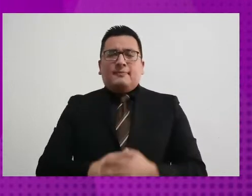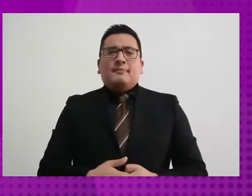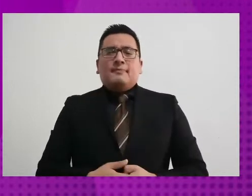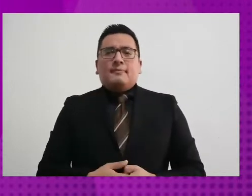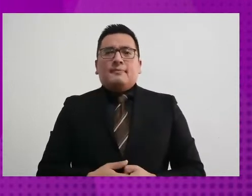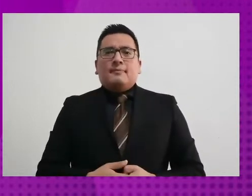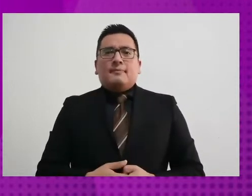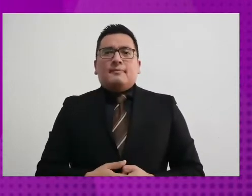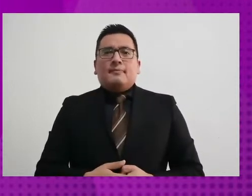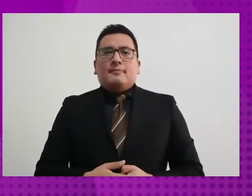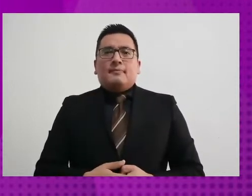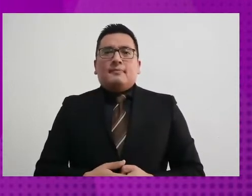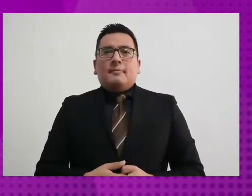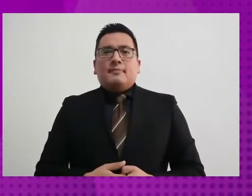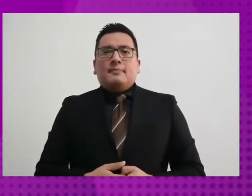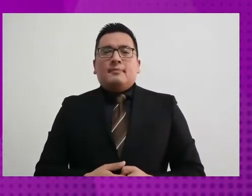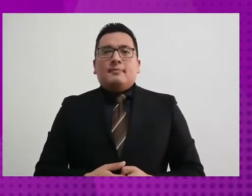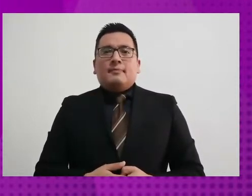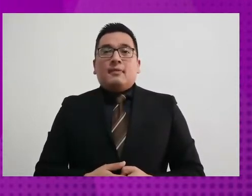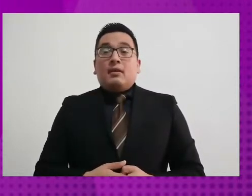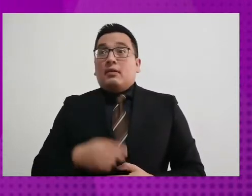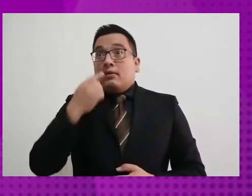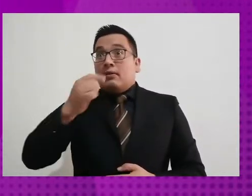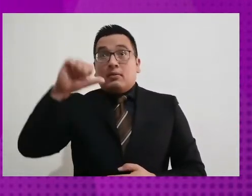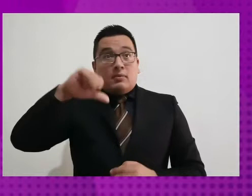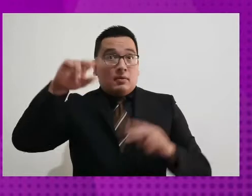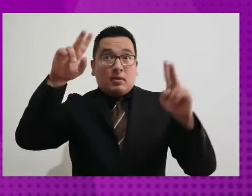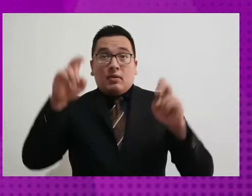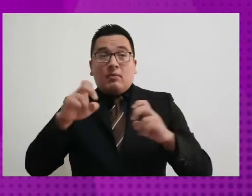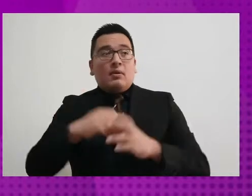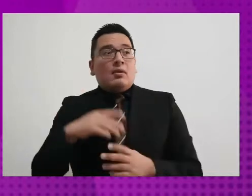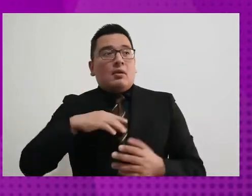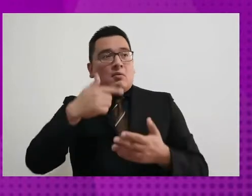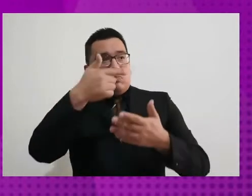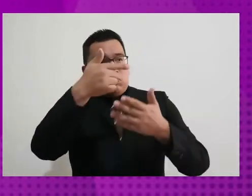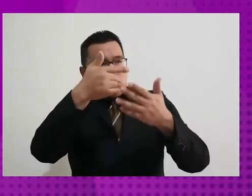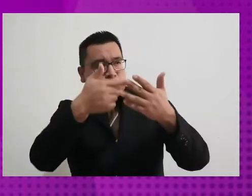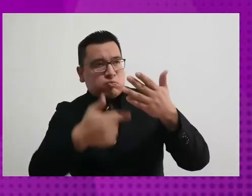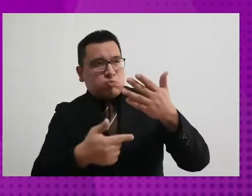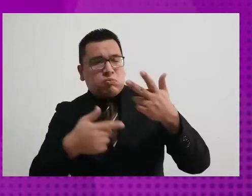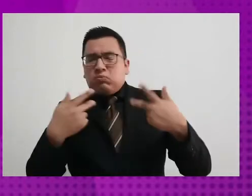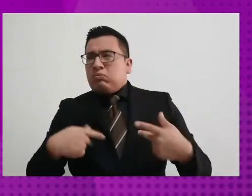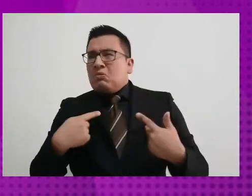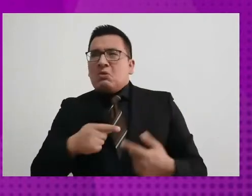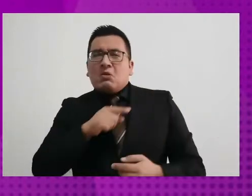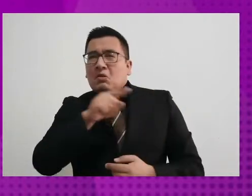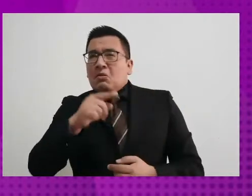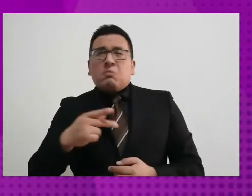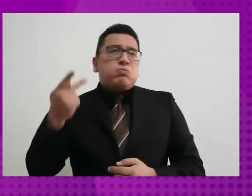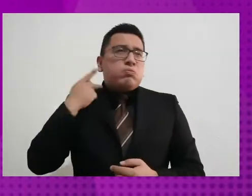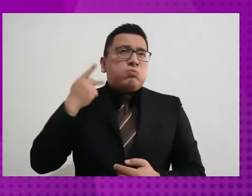trayectoria. Para iniciar con el tema de hoy, que será las listas de personas que incurren en violencia